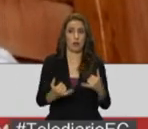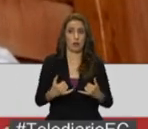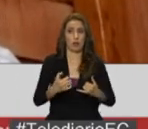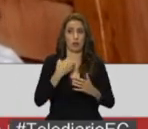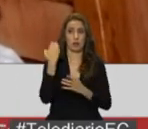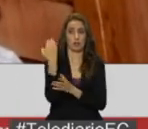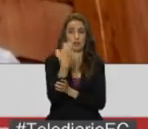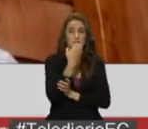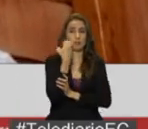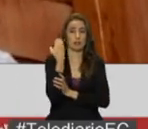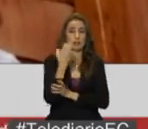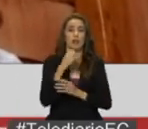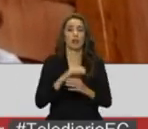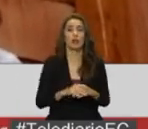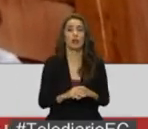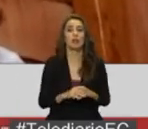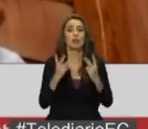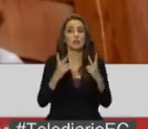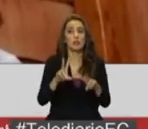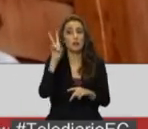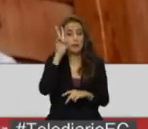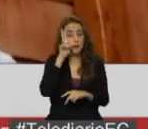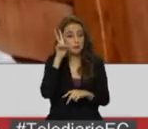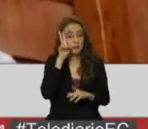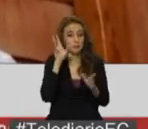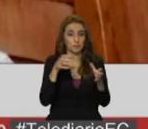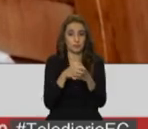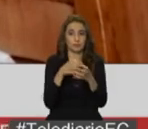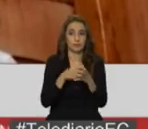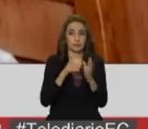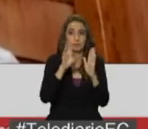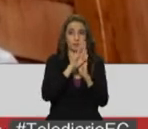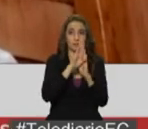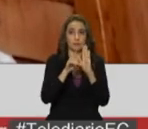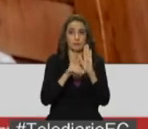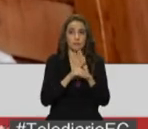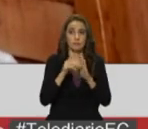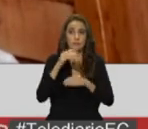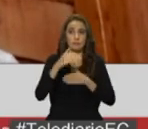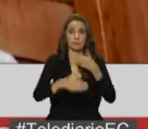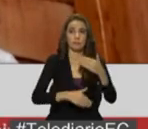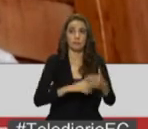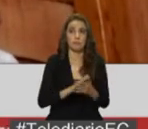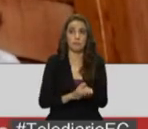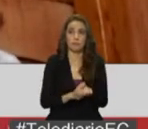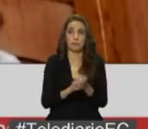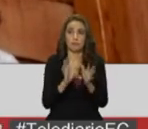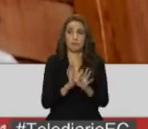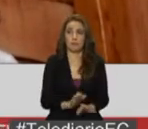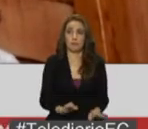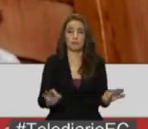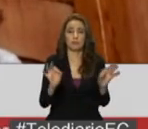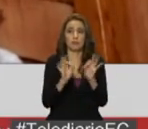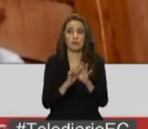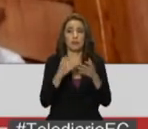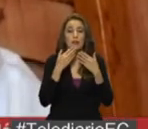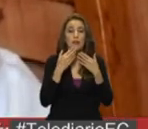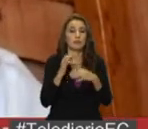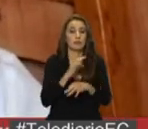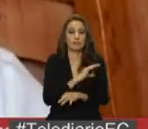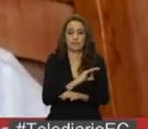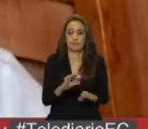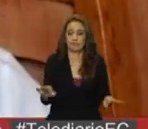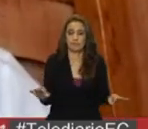y aprovechándose de los estrechos márgenes del decreto de excepción, es realmente